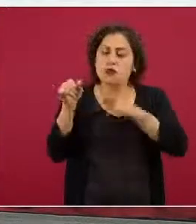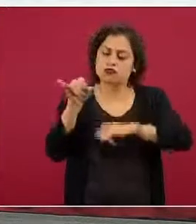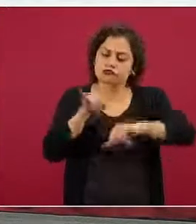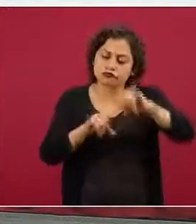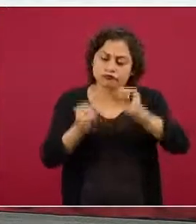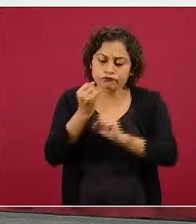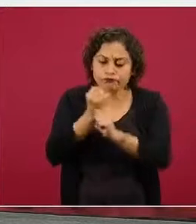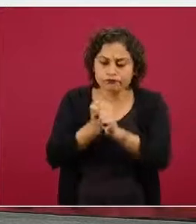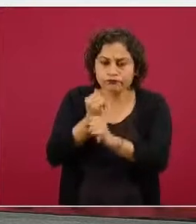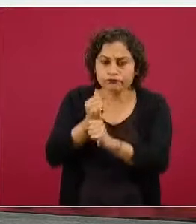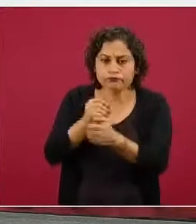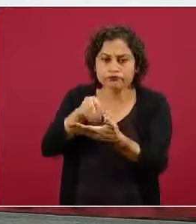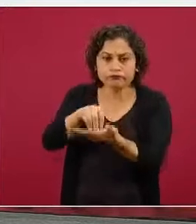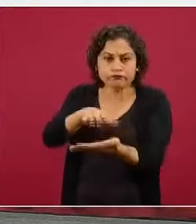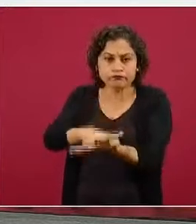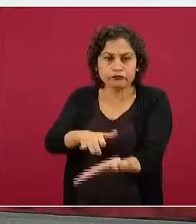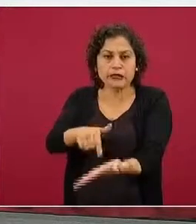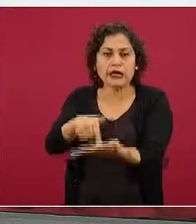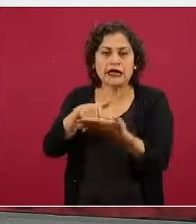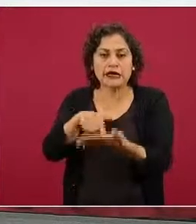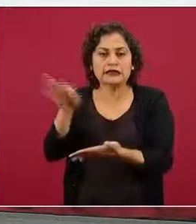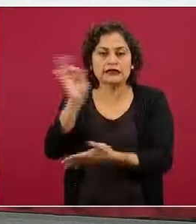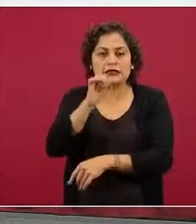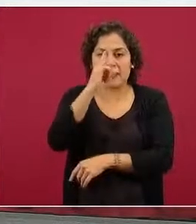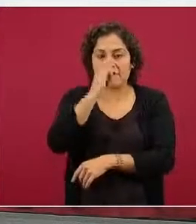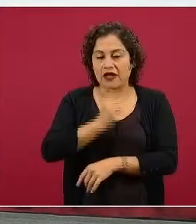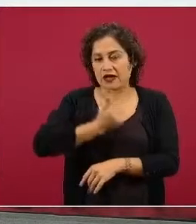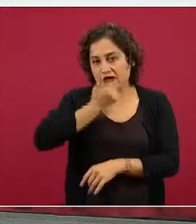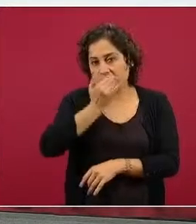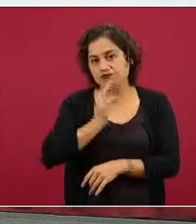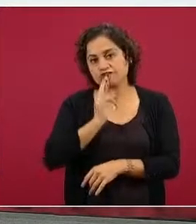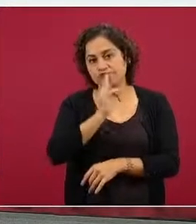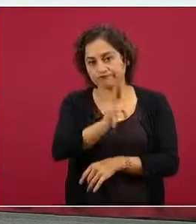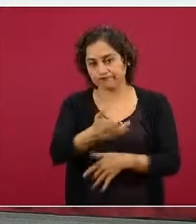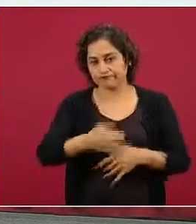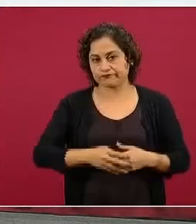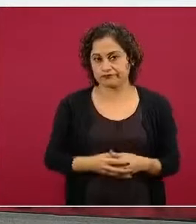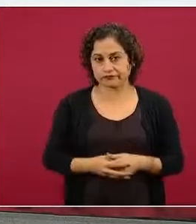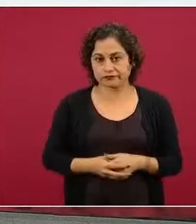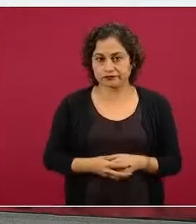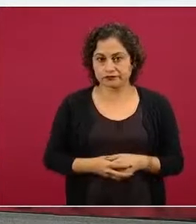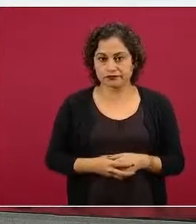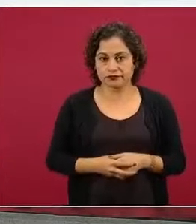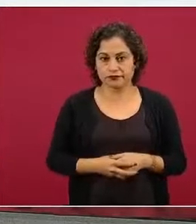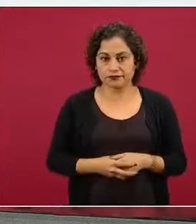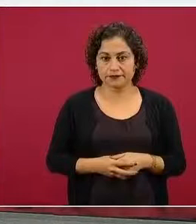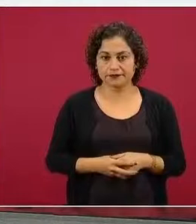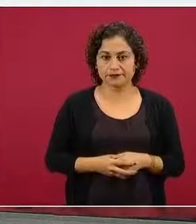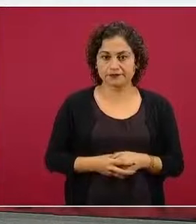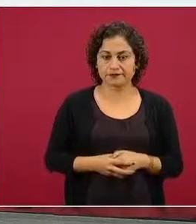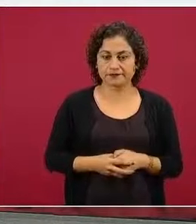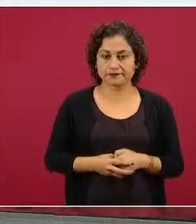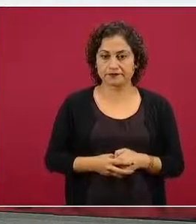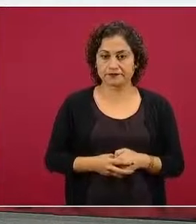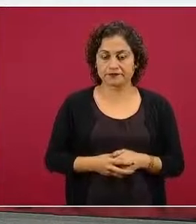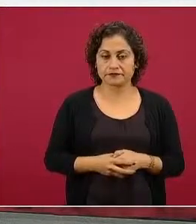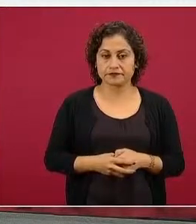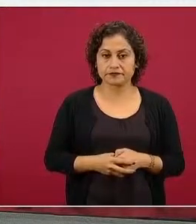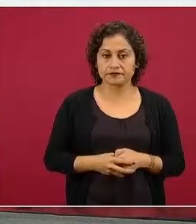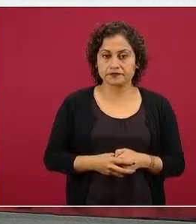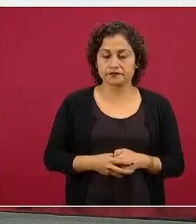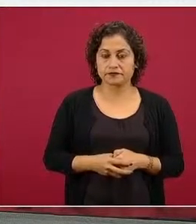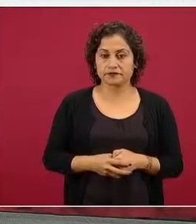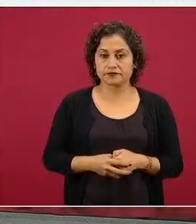mucho tiempo de haberse tomado la muestra, puede haber una falla en el resultado de esta toma.